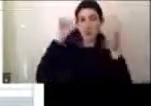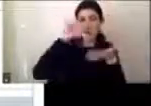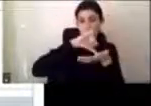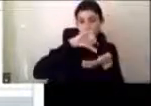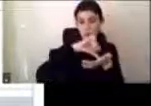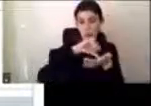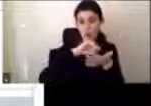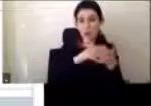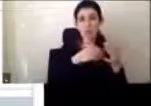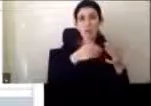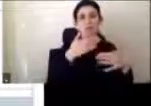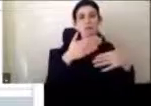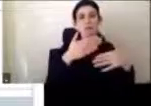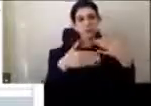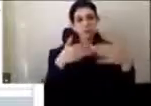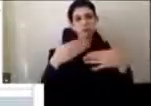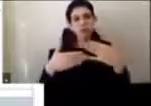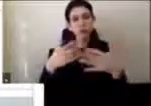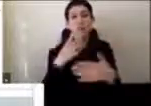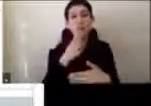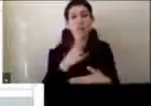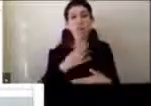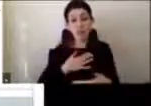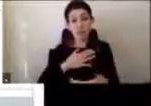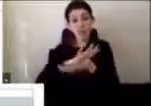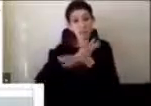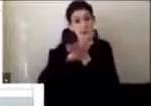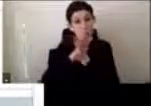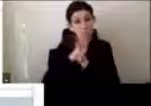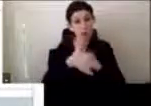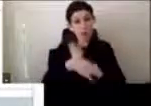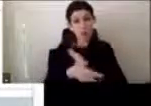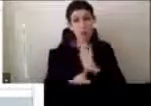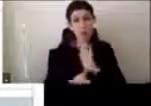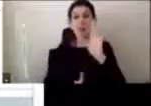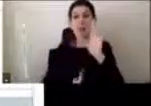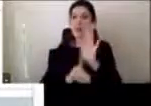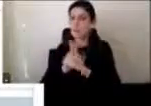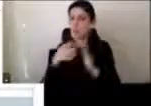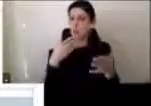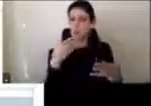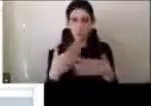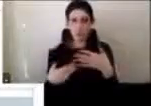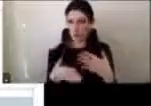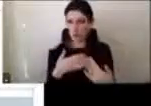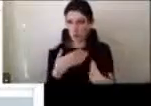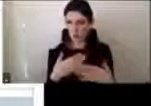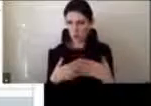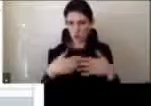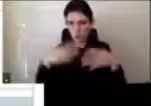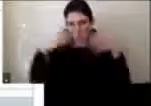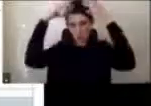toda la vida. Esto es un desarrollo normal que ocurre en el cerebro.